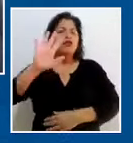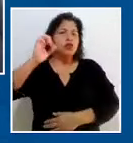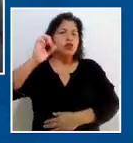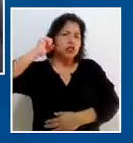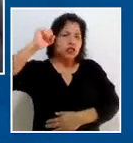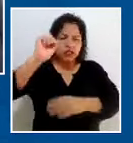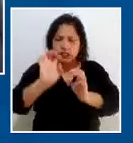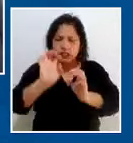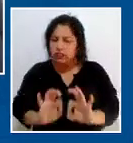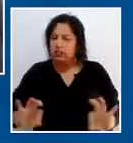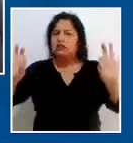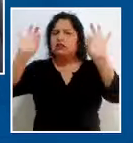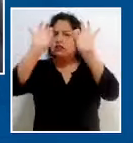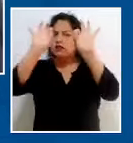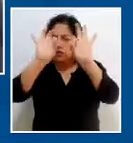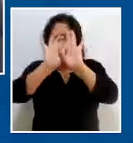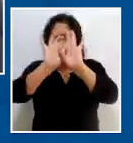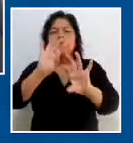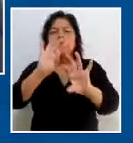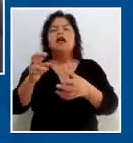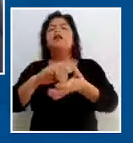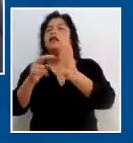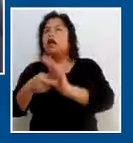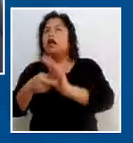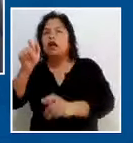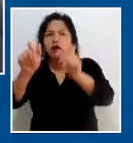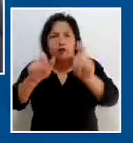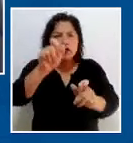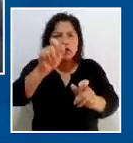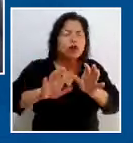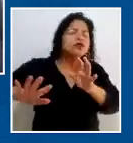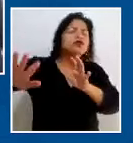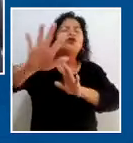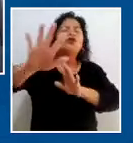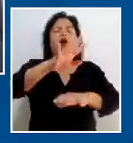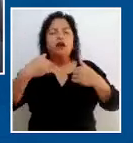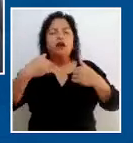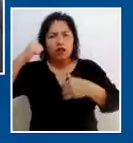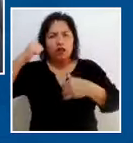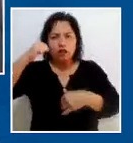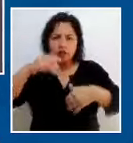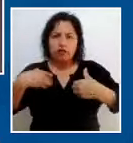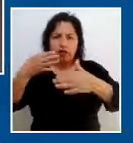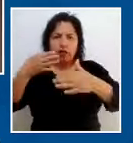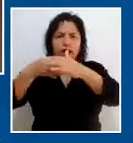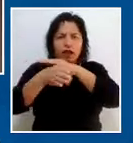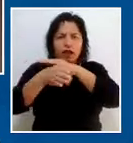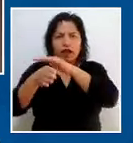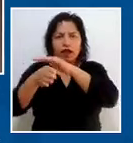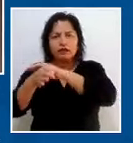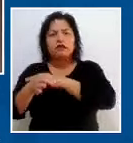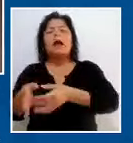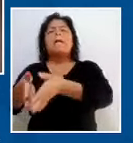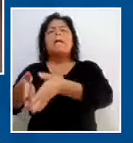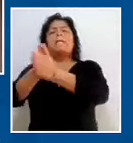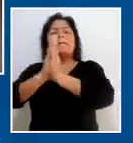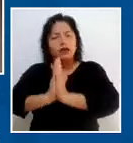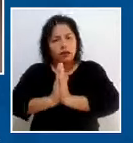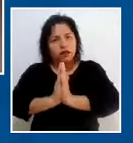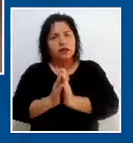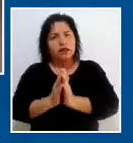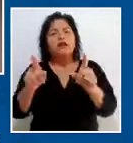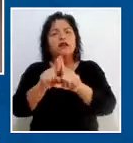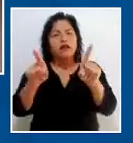Es decir, todas las personas tienen este derecho de poder acceder, en principio solicitar, pero también